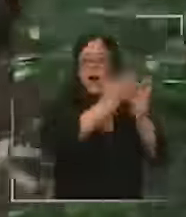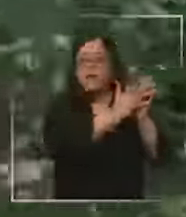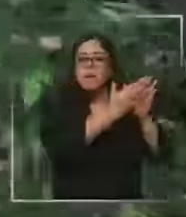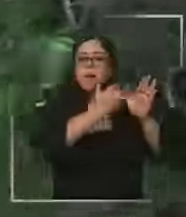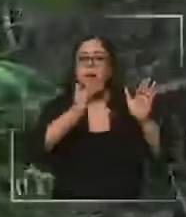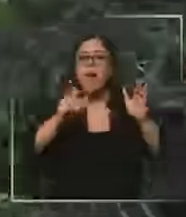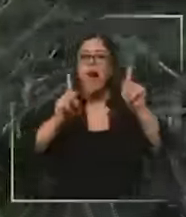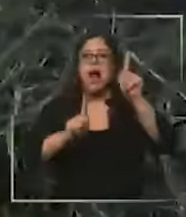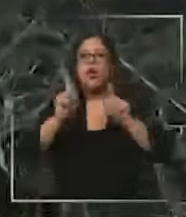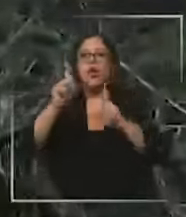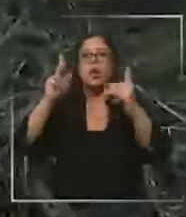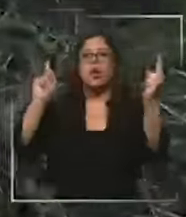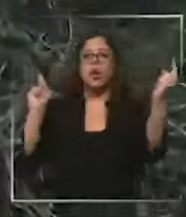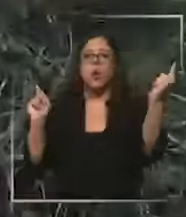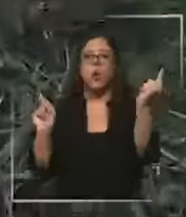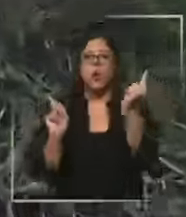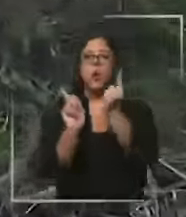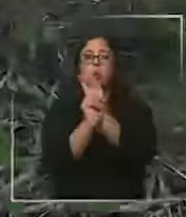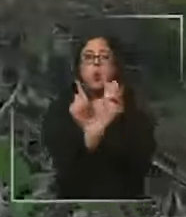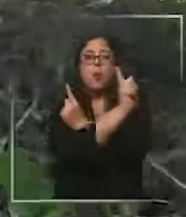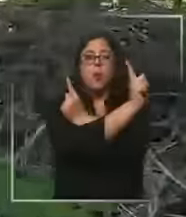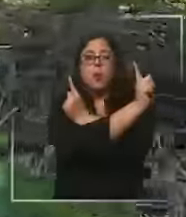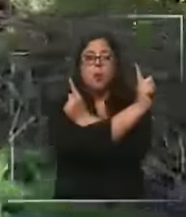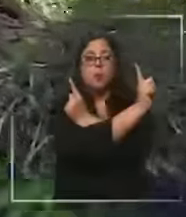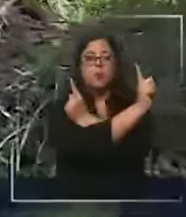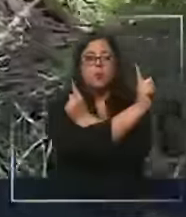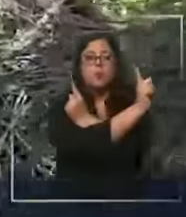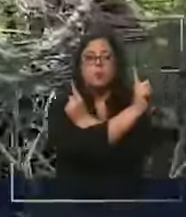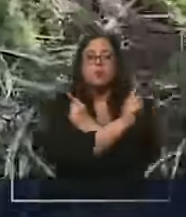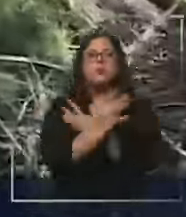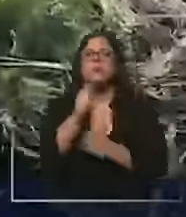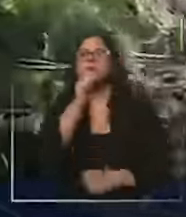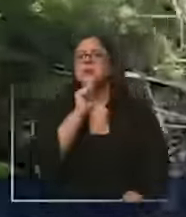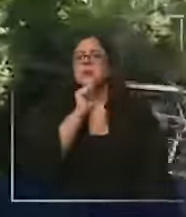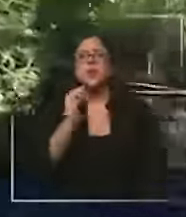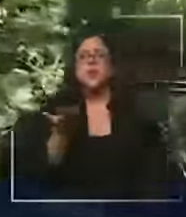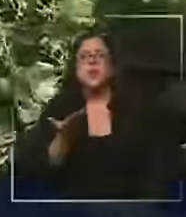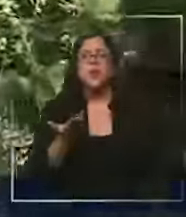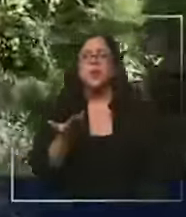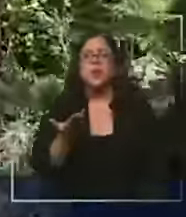Unos subían de relevo y otros bajaban desde la quebrada. ¿Qué más falta?